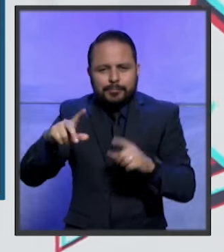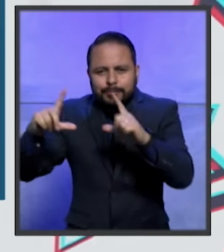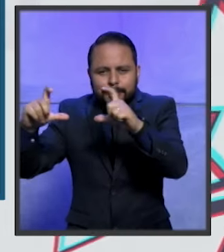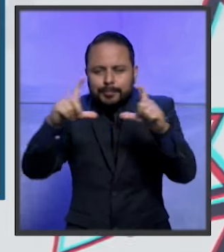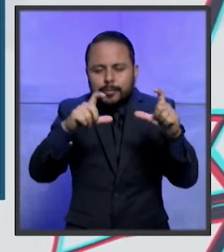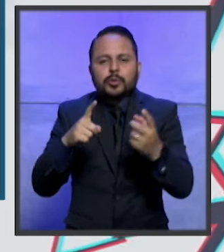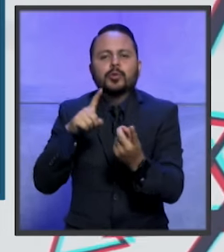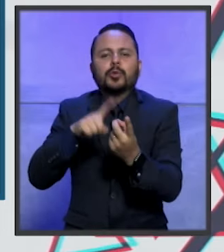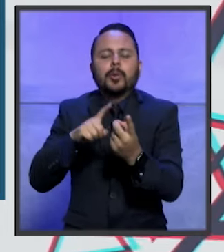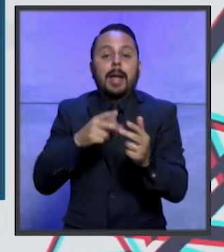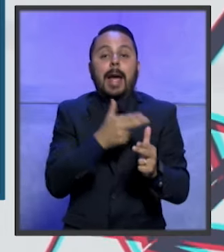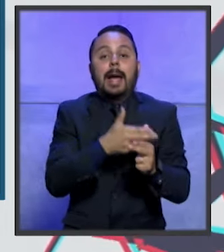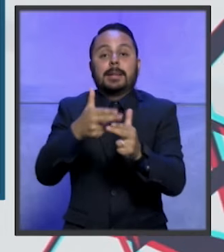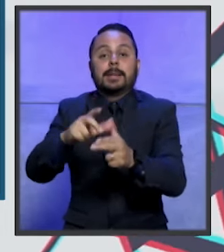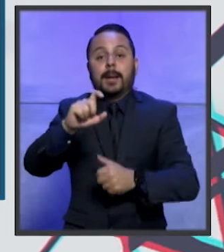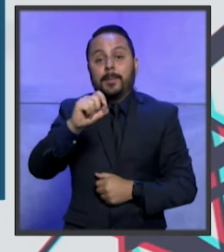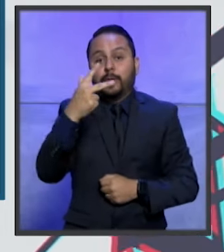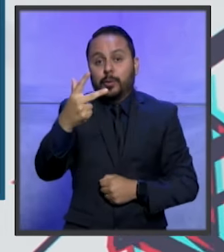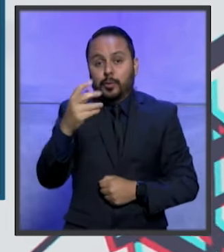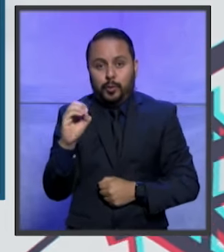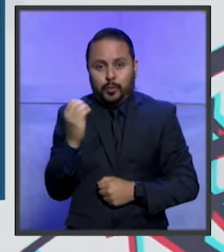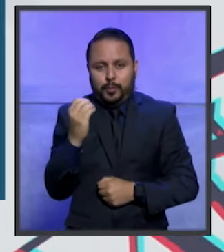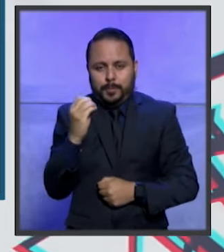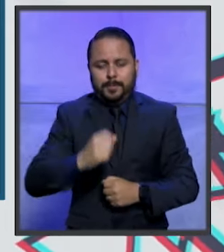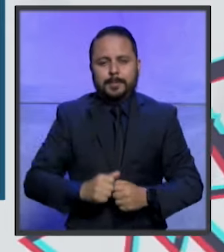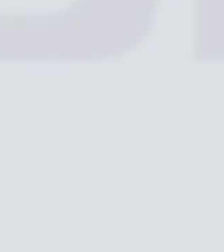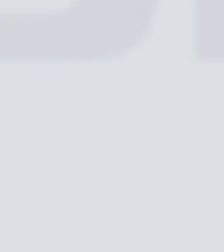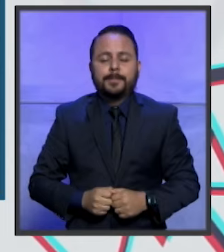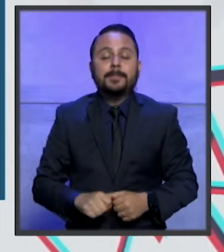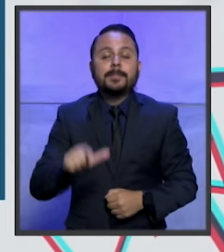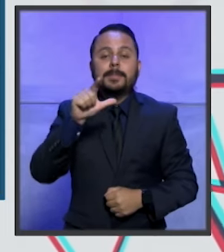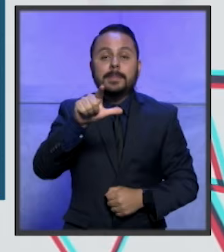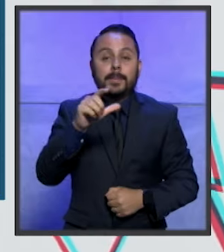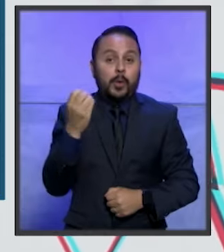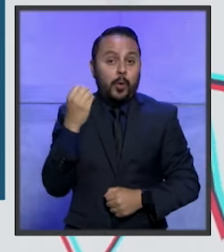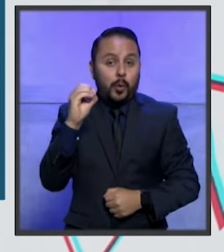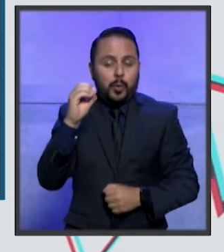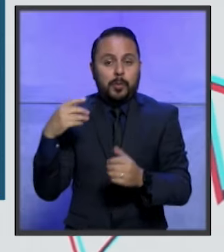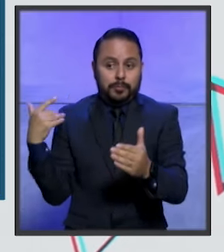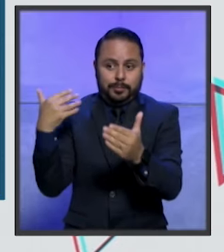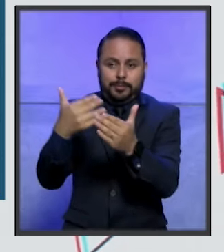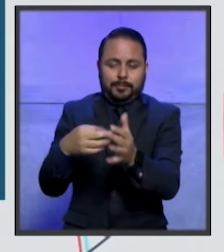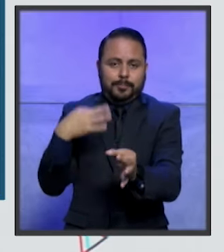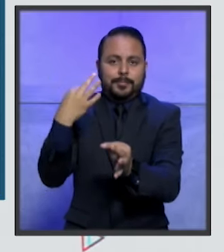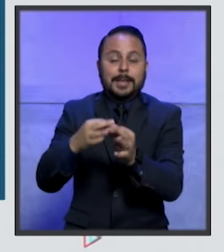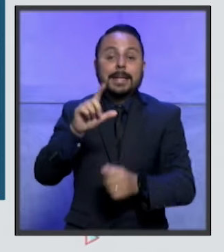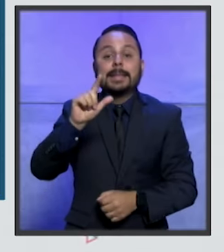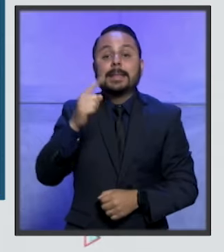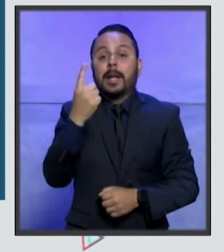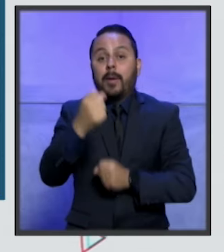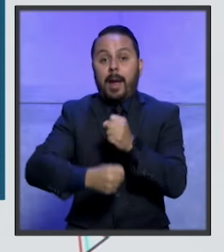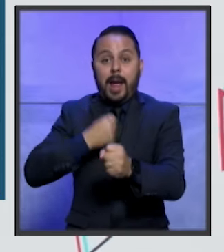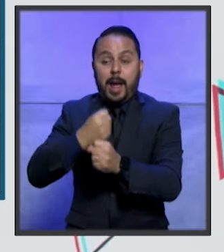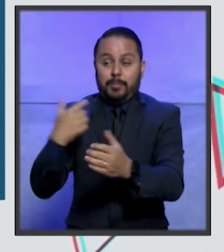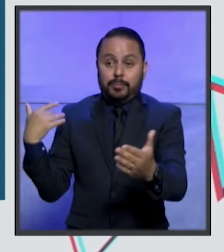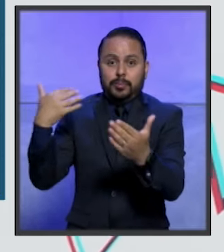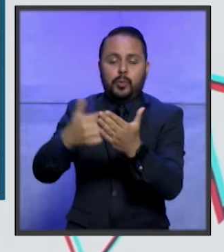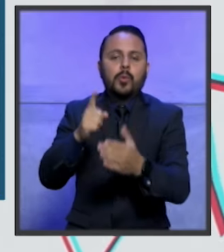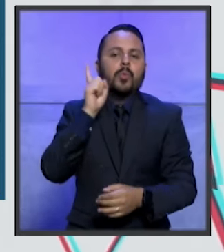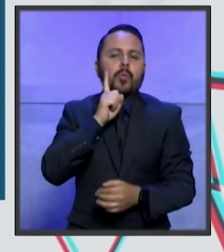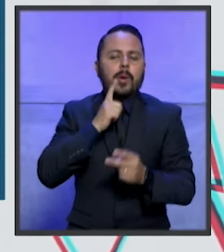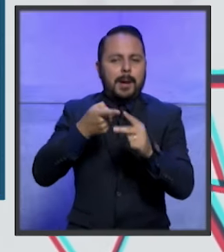fotografías será hasta el 28 de octubre el 17 de octubre se cumplen 71 años